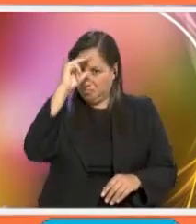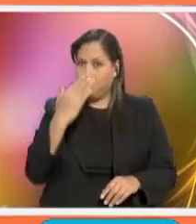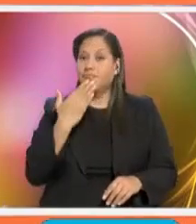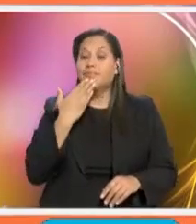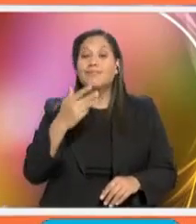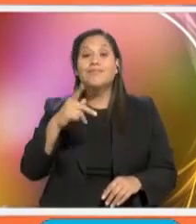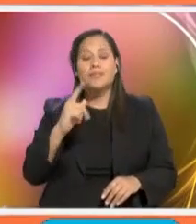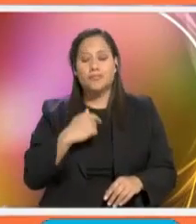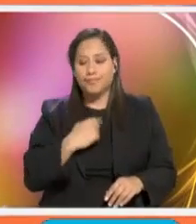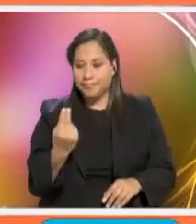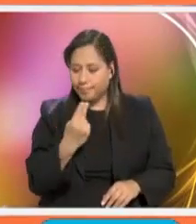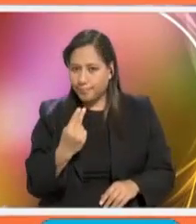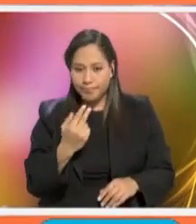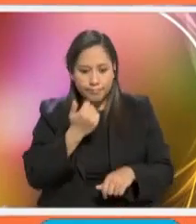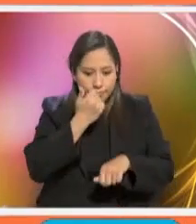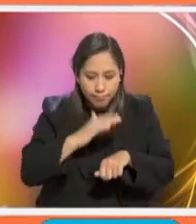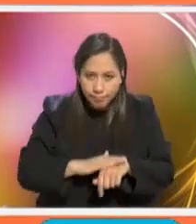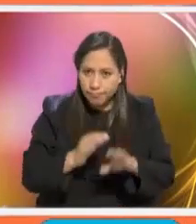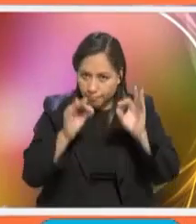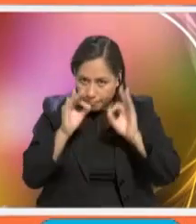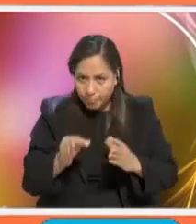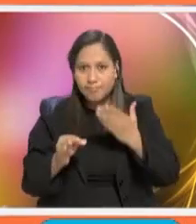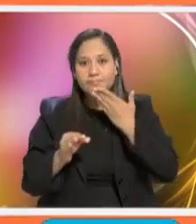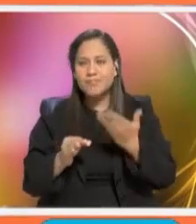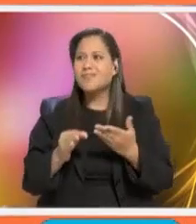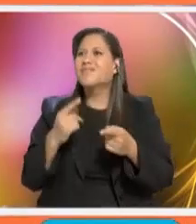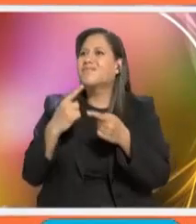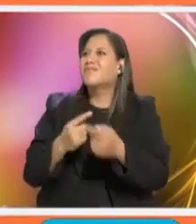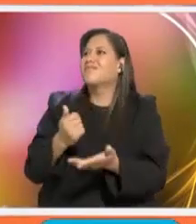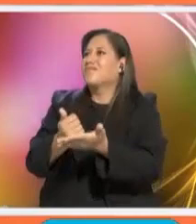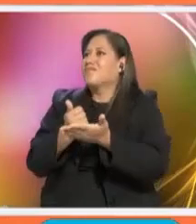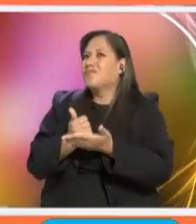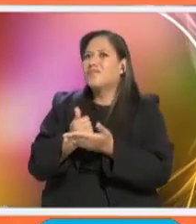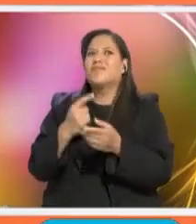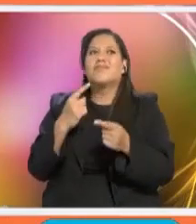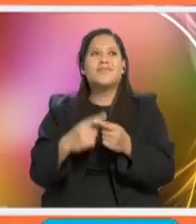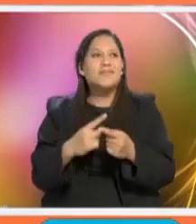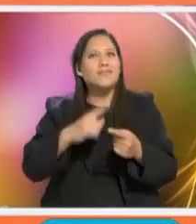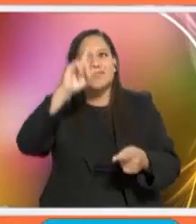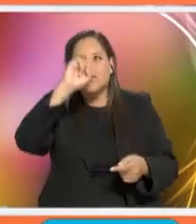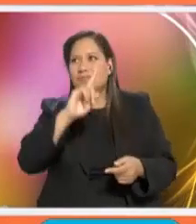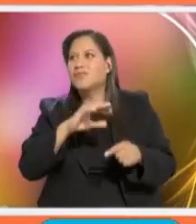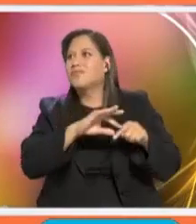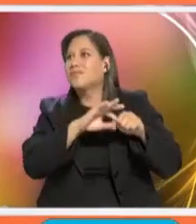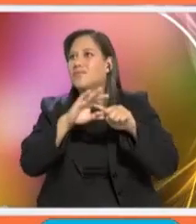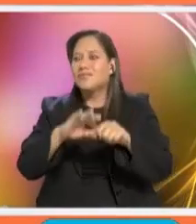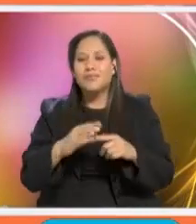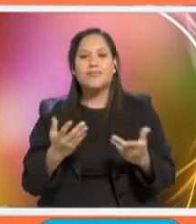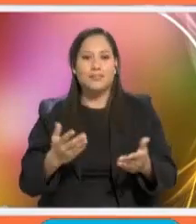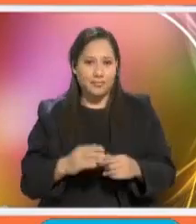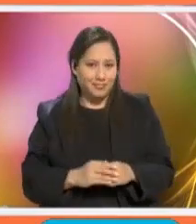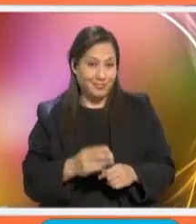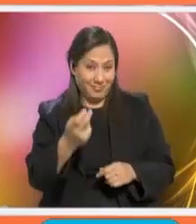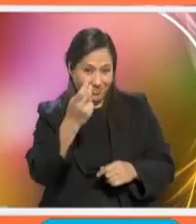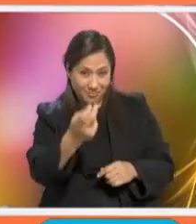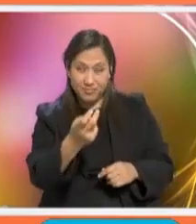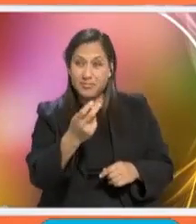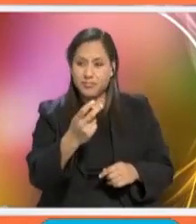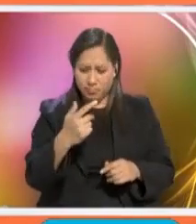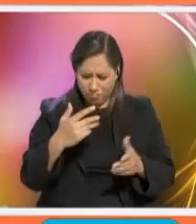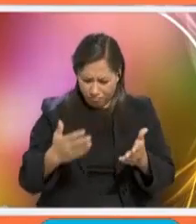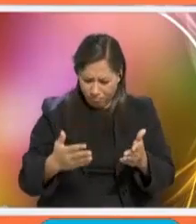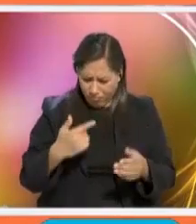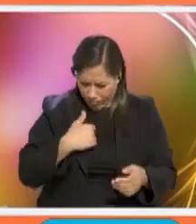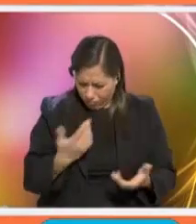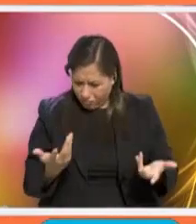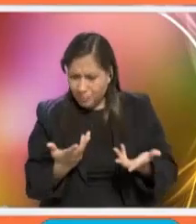pero necesito yo una formación que me guíe, que me oriente de tal manera que eso que sé hacer lo haga